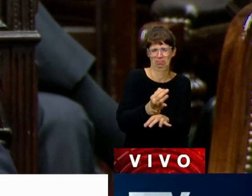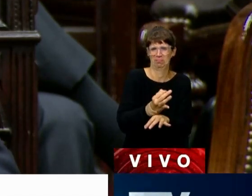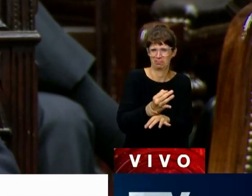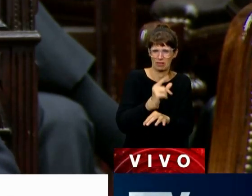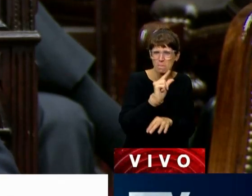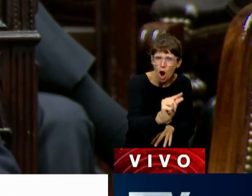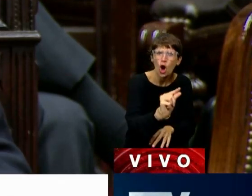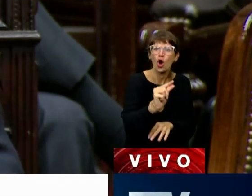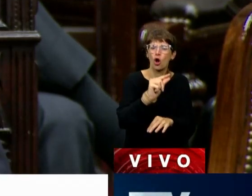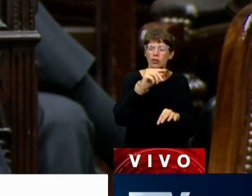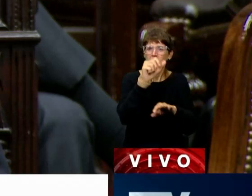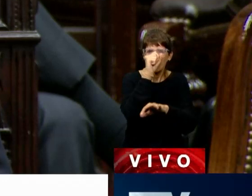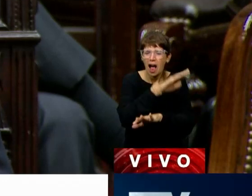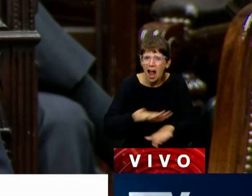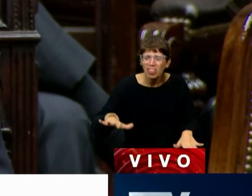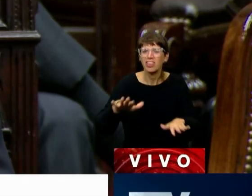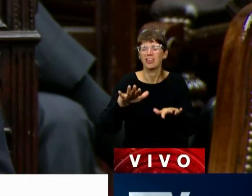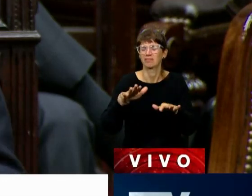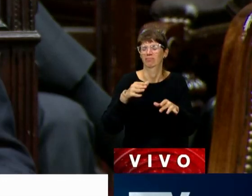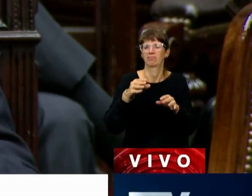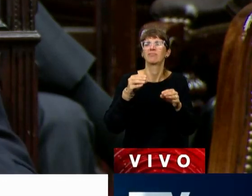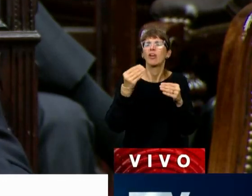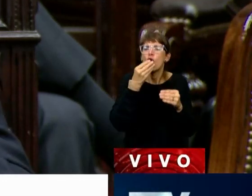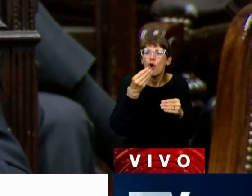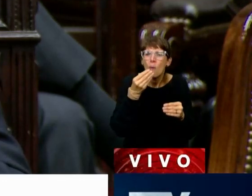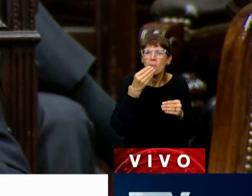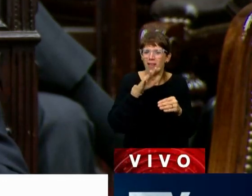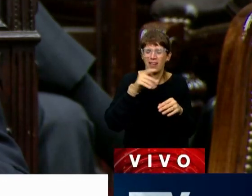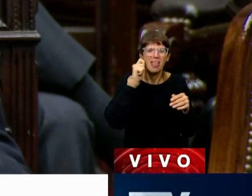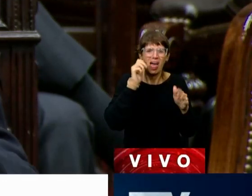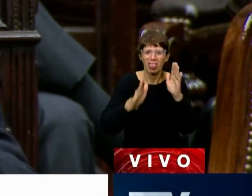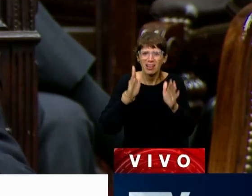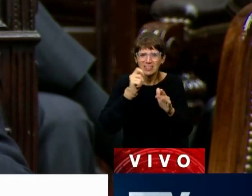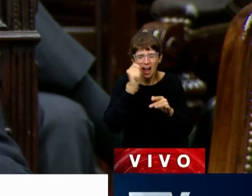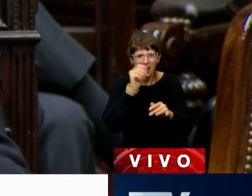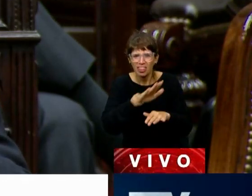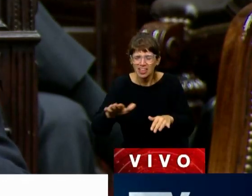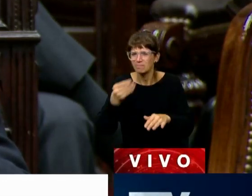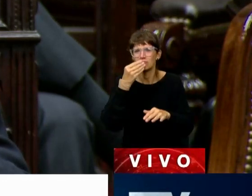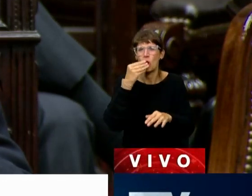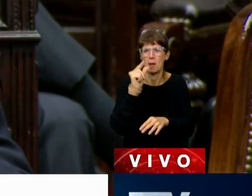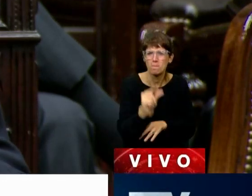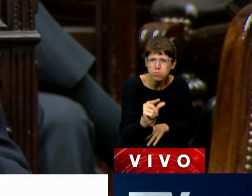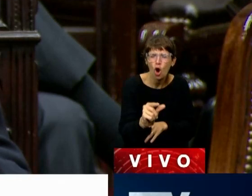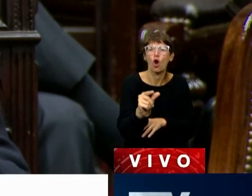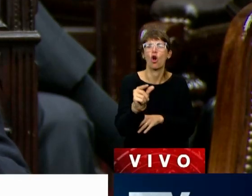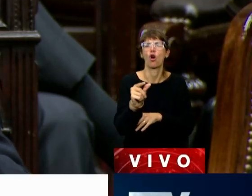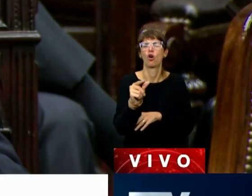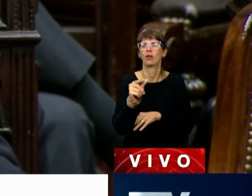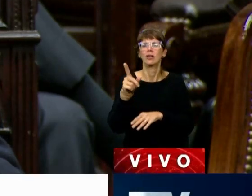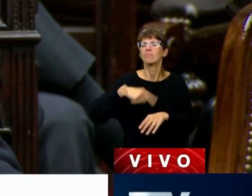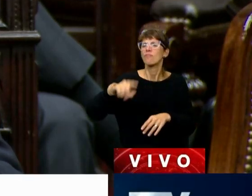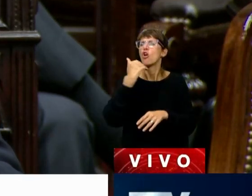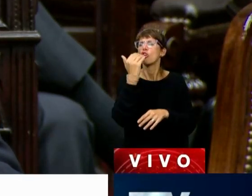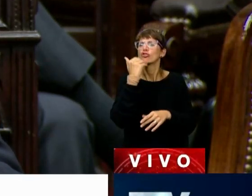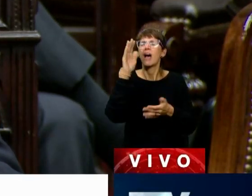no llega a cubrir las necesidades básicas de alimentación. No se tiene idea de la infelicidad que sienten